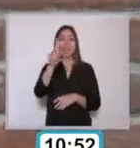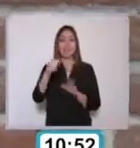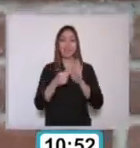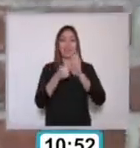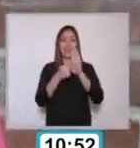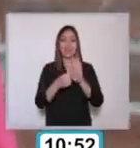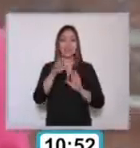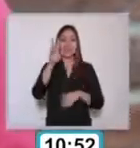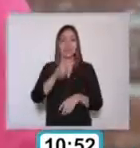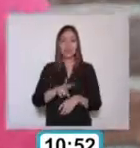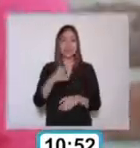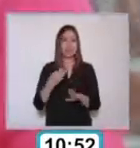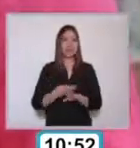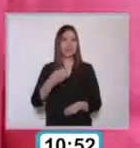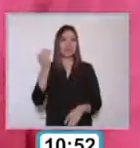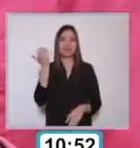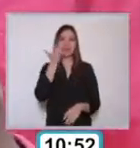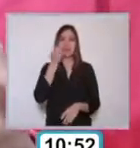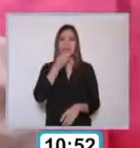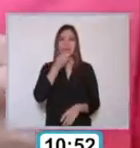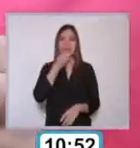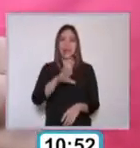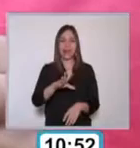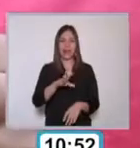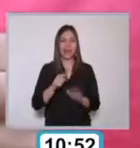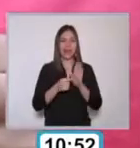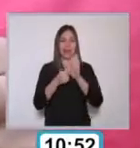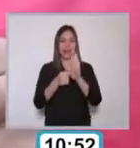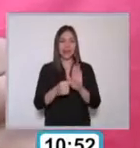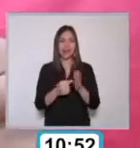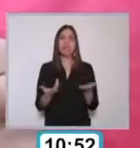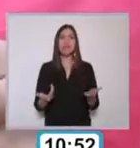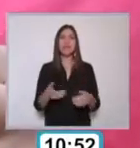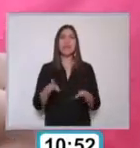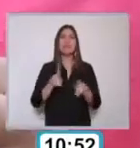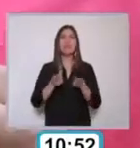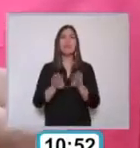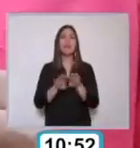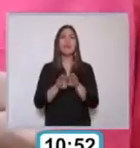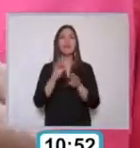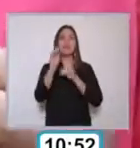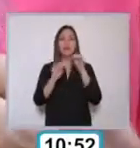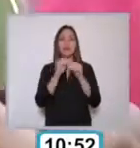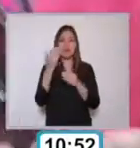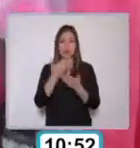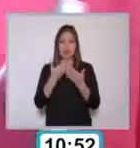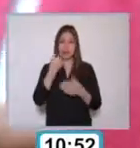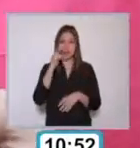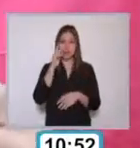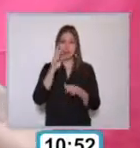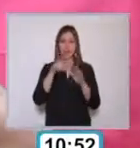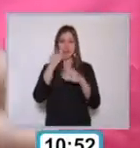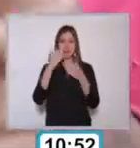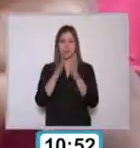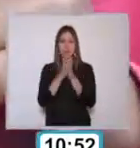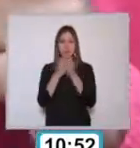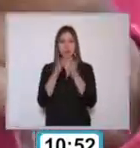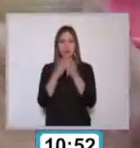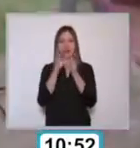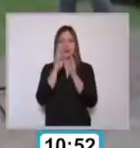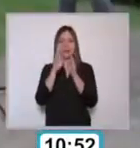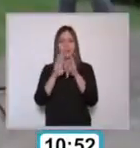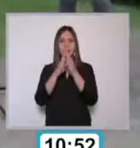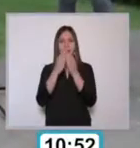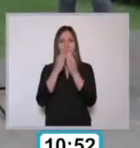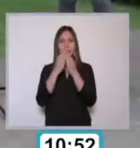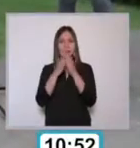hacer... Está chido. Está muy chido, la verdad. Cuéntame del arte. Voy a ver, permítame, señor, señora, abrirle el arte. Que El